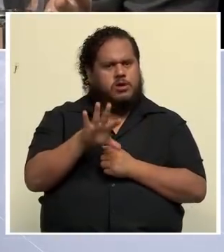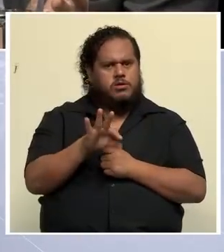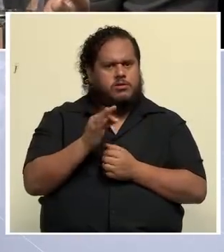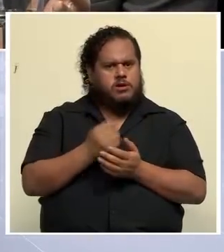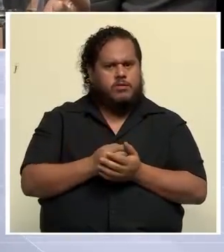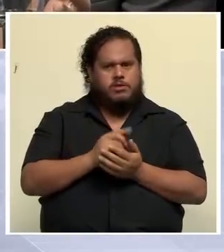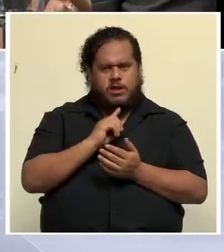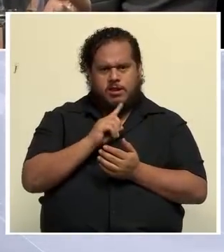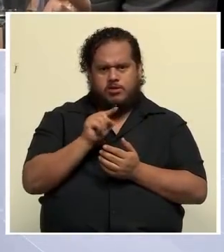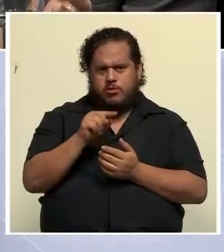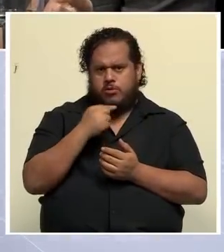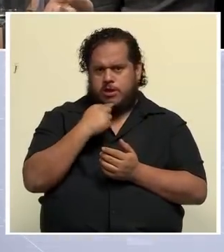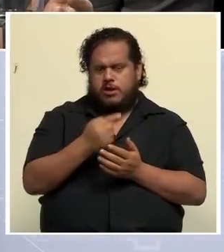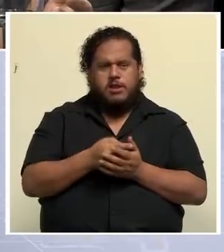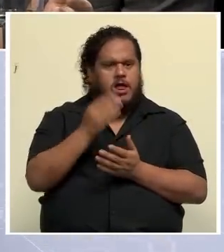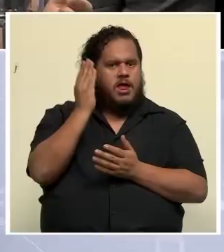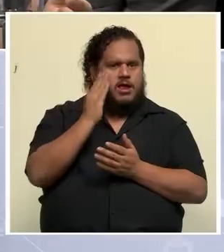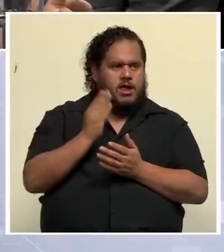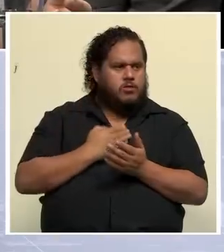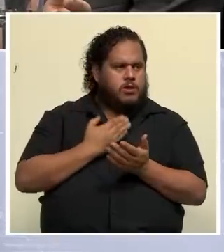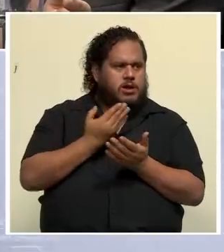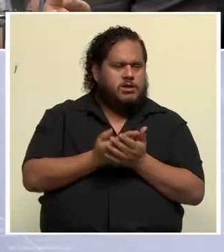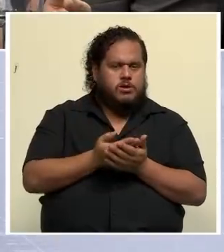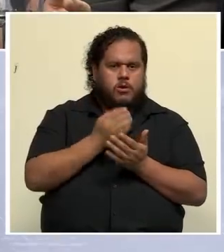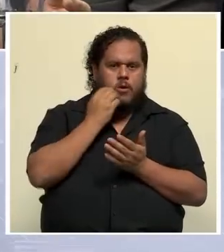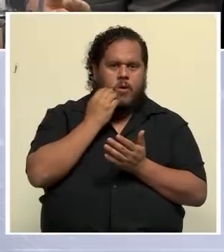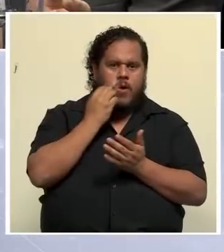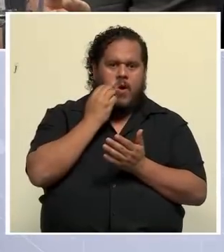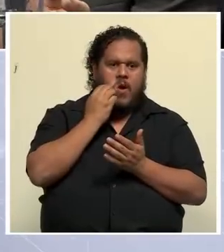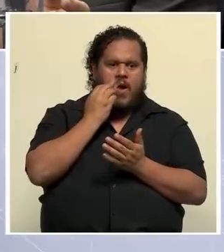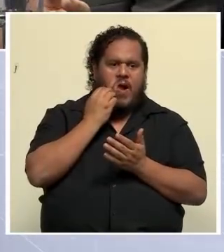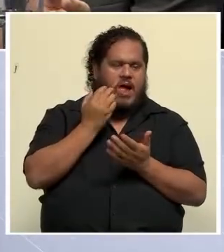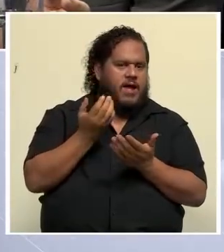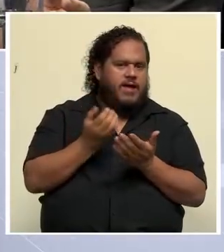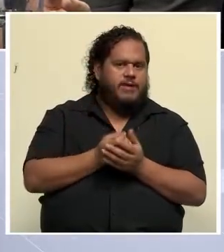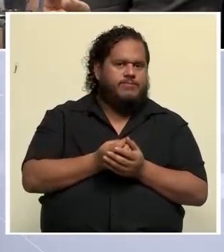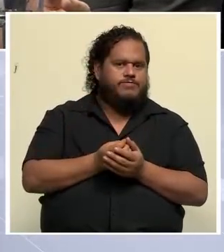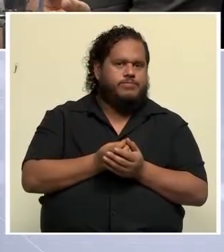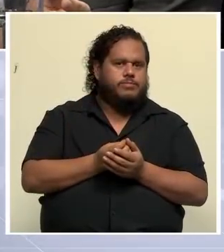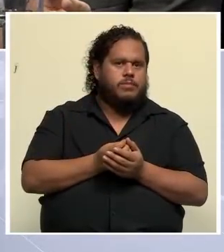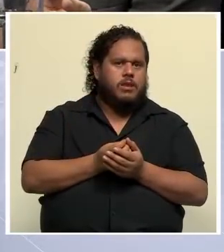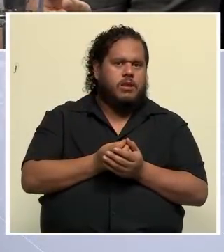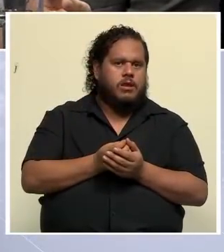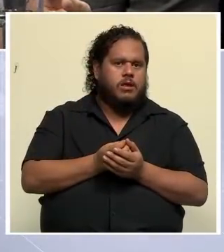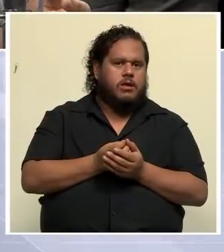Es cierto lo que dice usted de que nunca llegó usted a ser